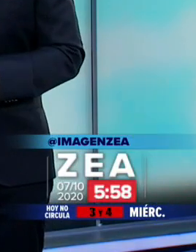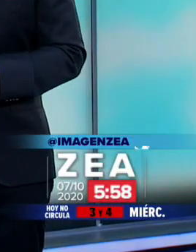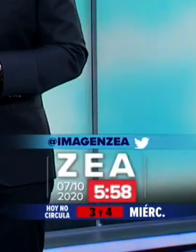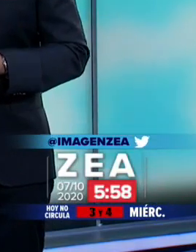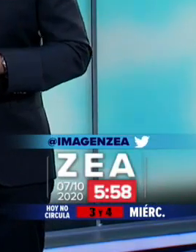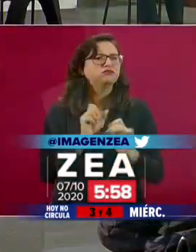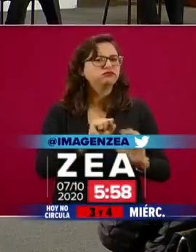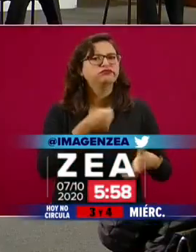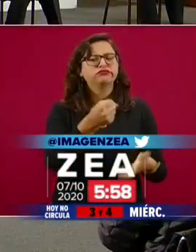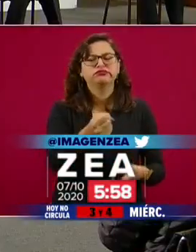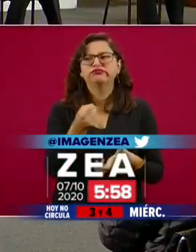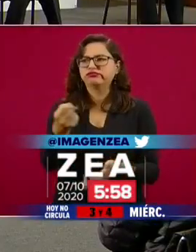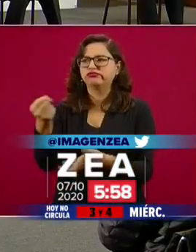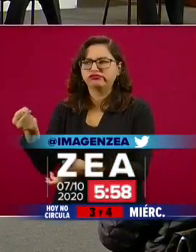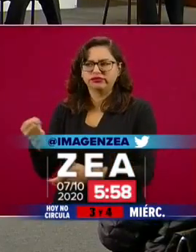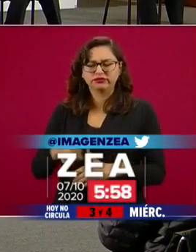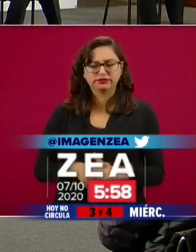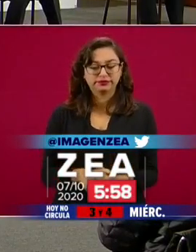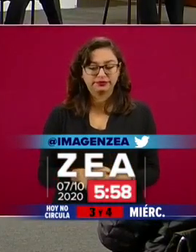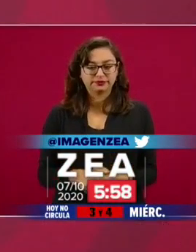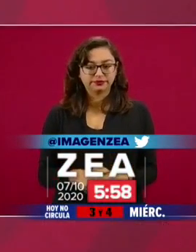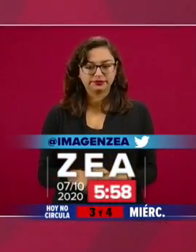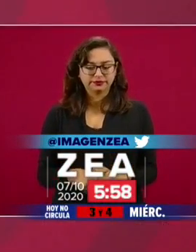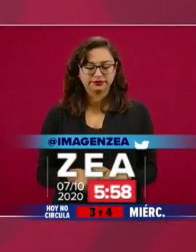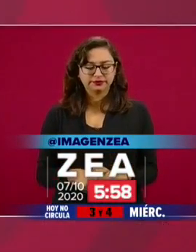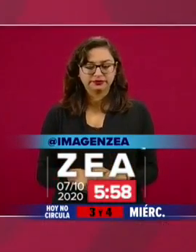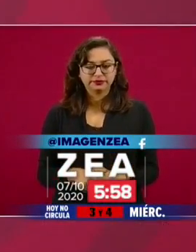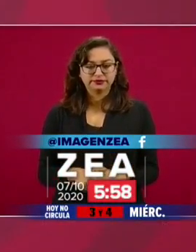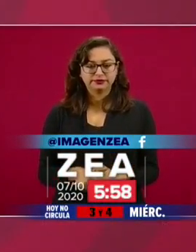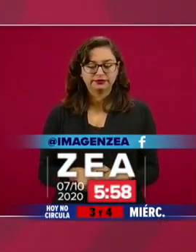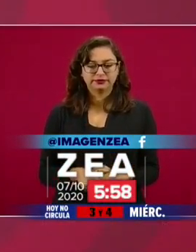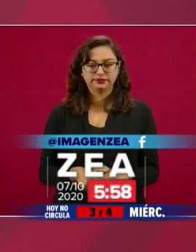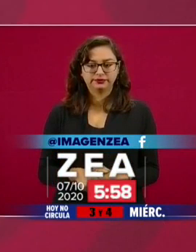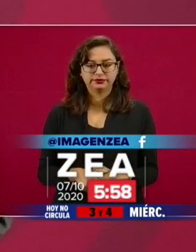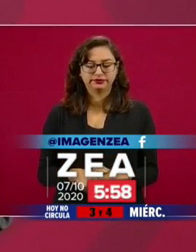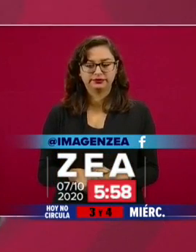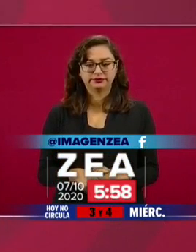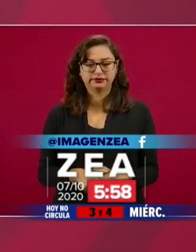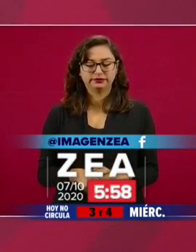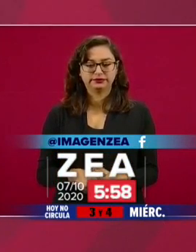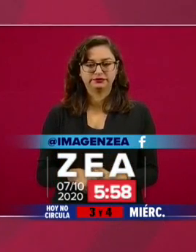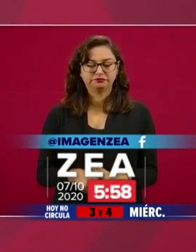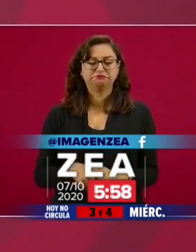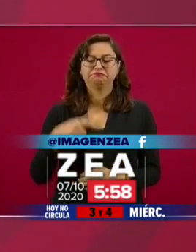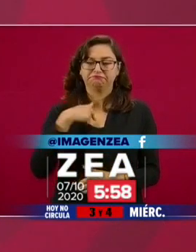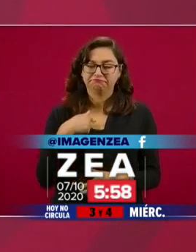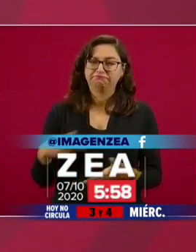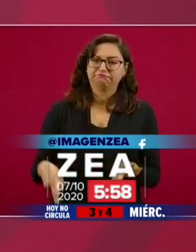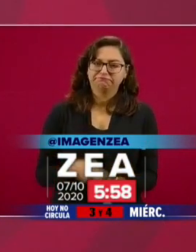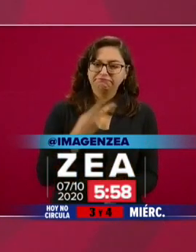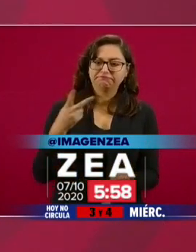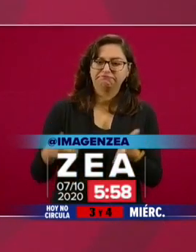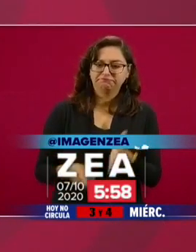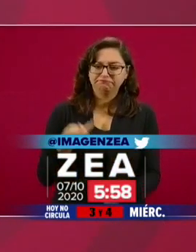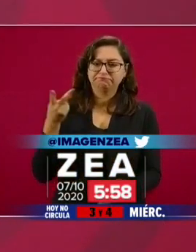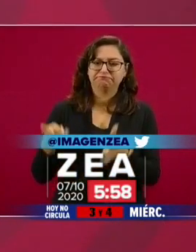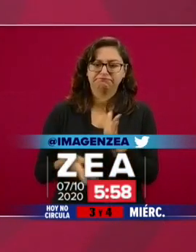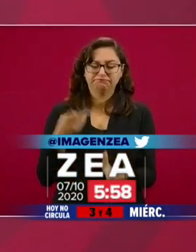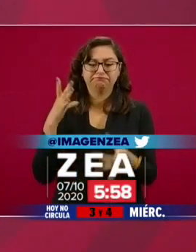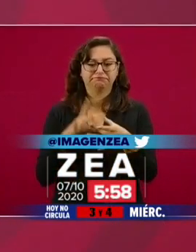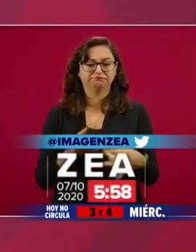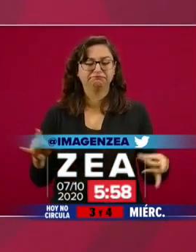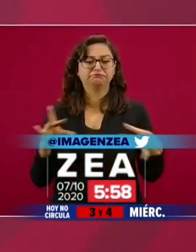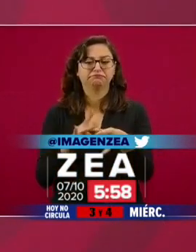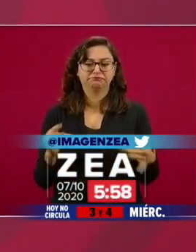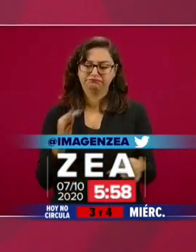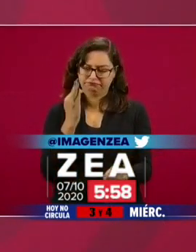que tengan paciencia pues recibirán sus recursos aproximadamente en un mes más tarde insistió en que su extinción servirá para transparentar la asignación